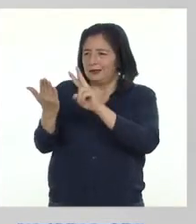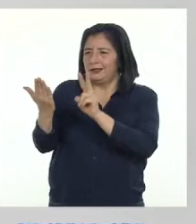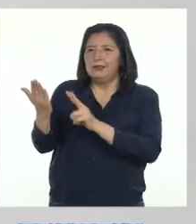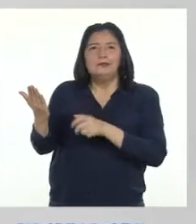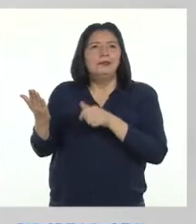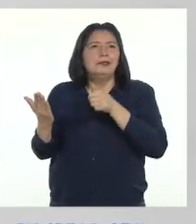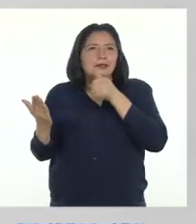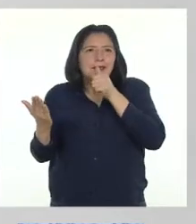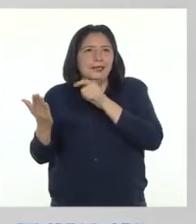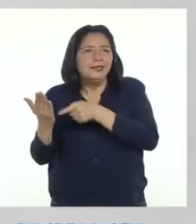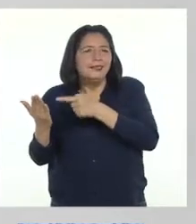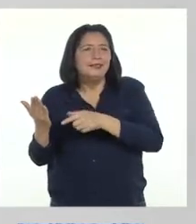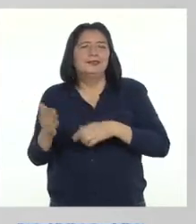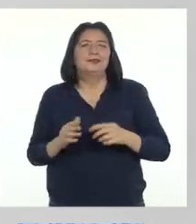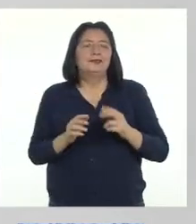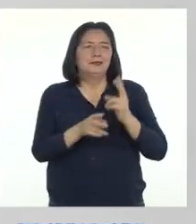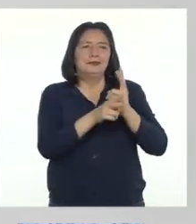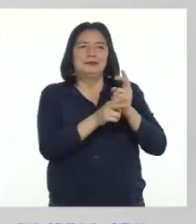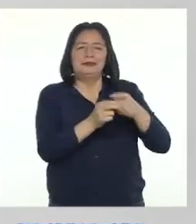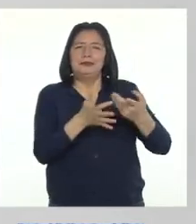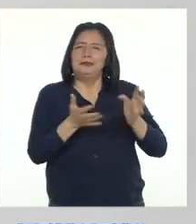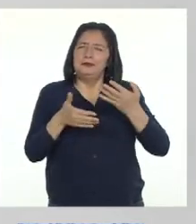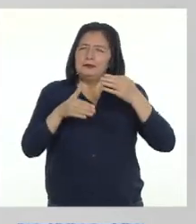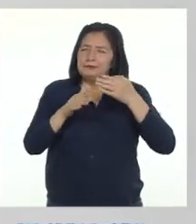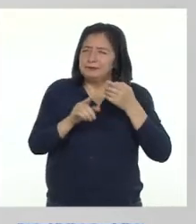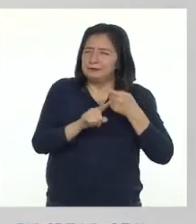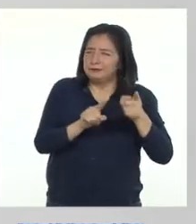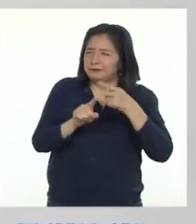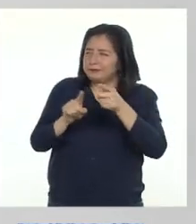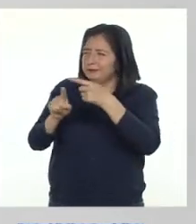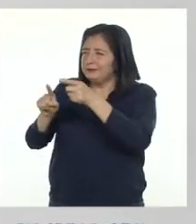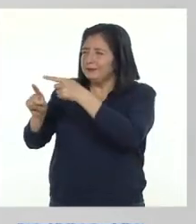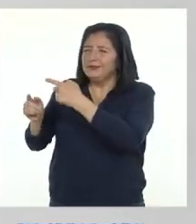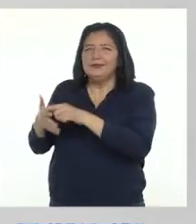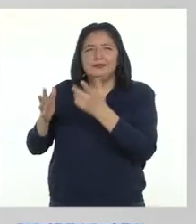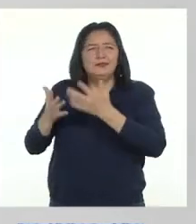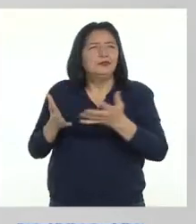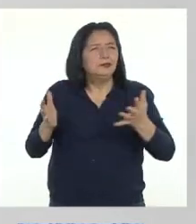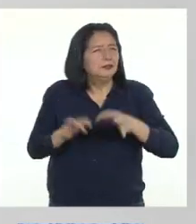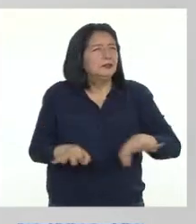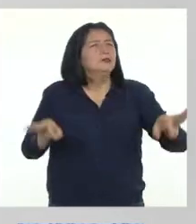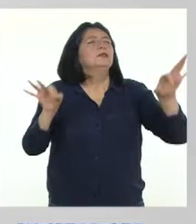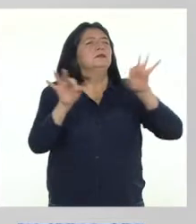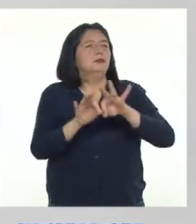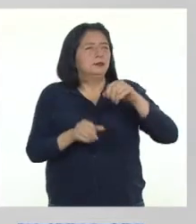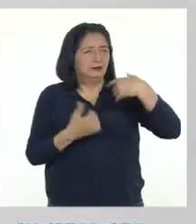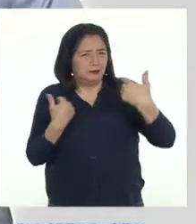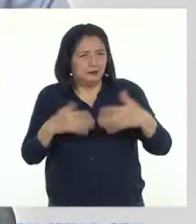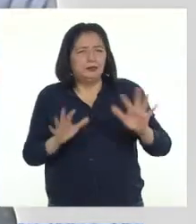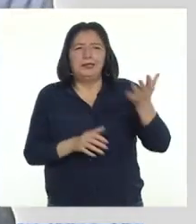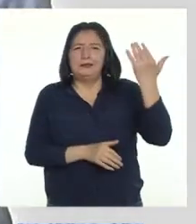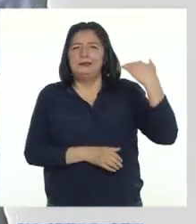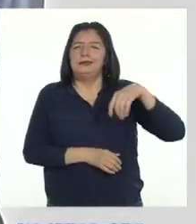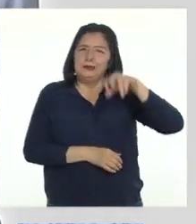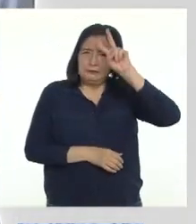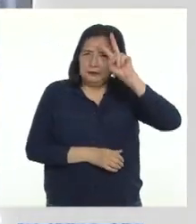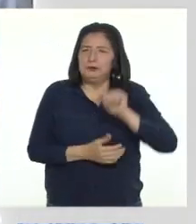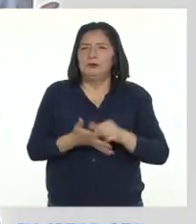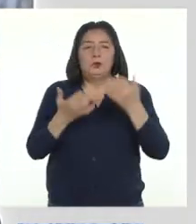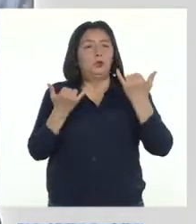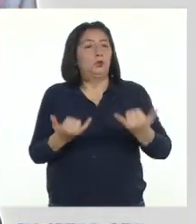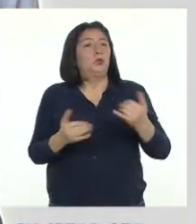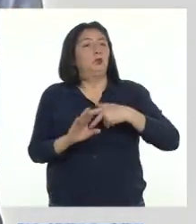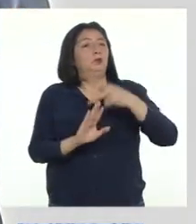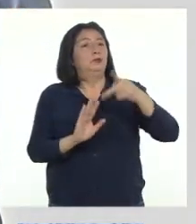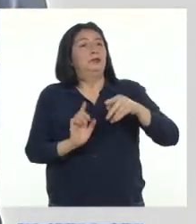las Vizcachas y nos sumergimos en los diferentes eventos importantes del Perú. Hoy tenemos un